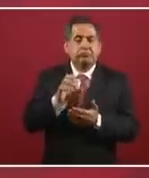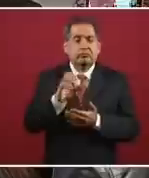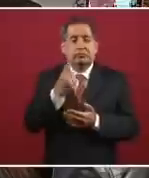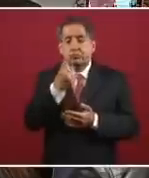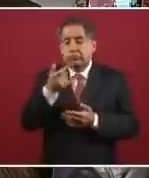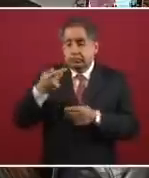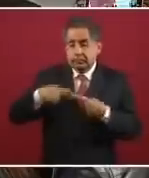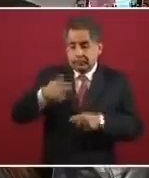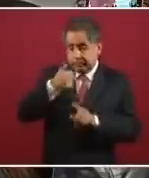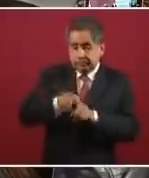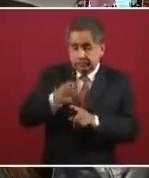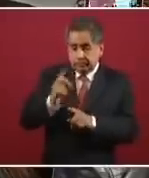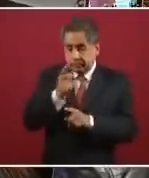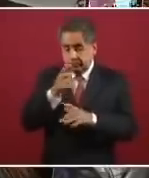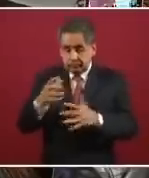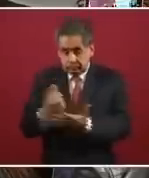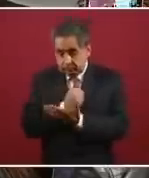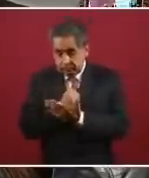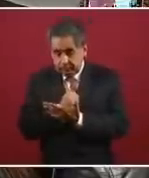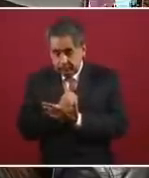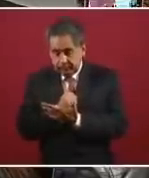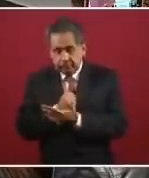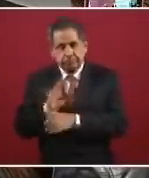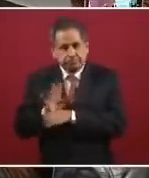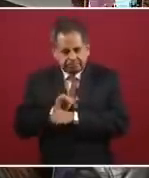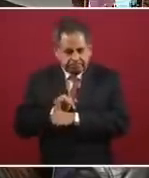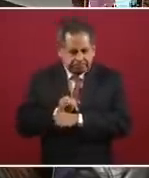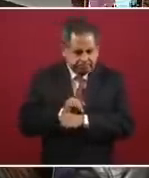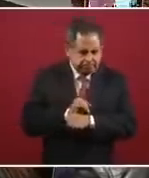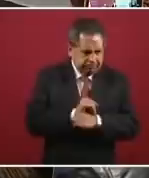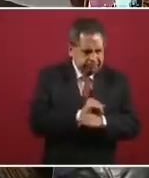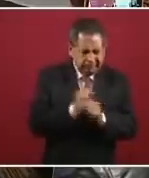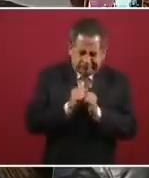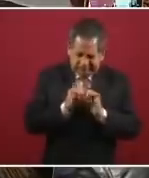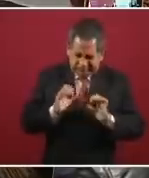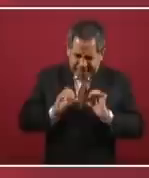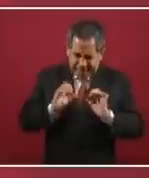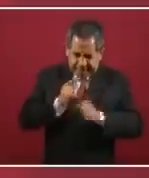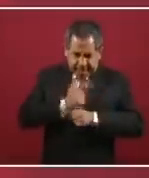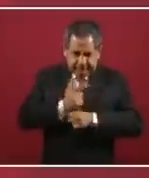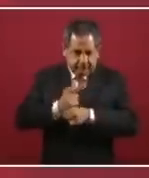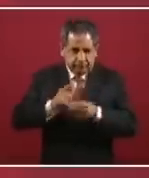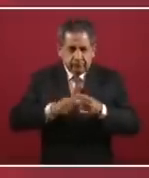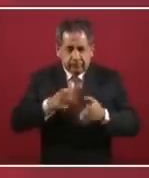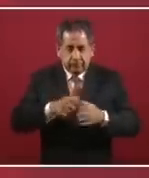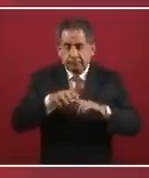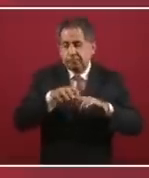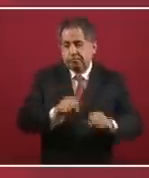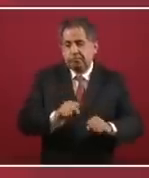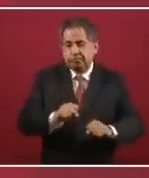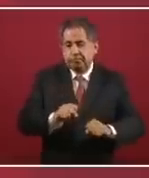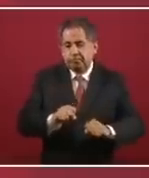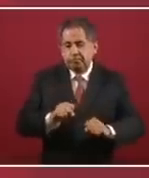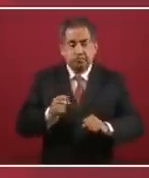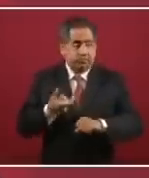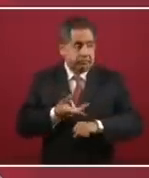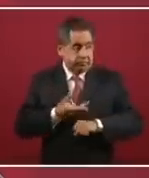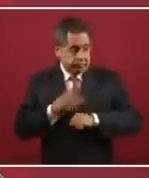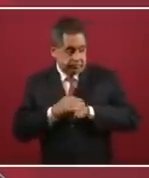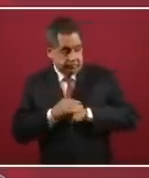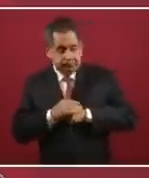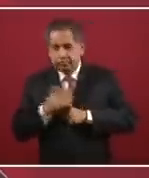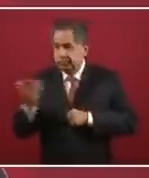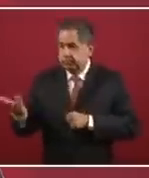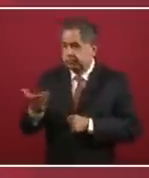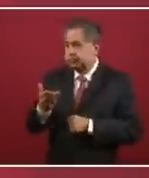por persona. Entonces, es una investigación de la más alta prioridad para la Unidad de Inteligencia Financiera. En cuanto nos den la autorización, pues le pedimos